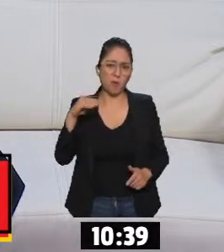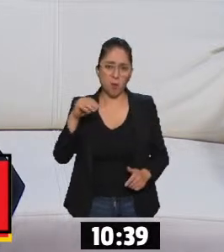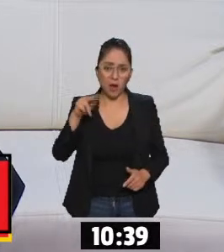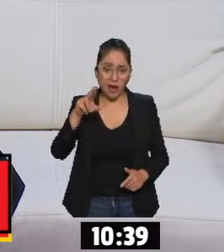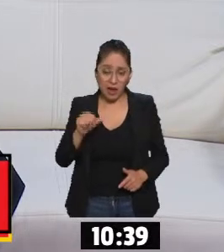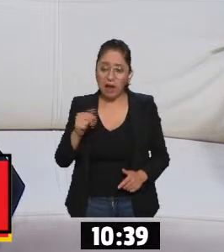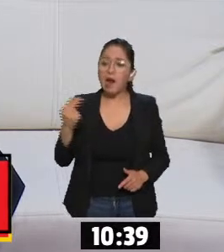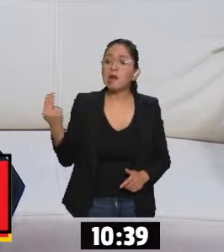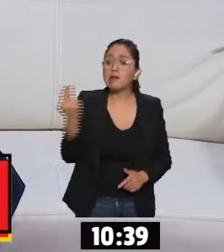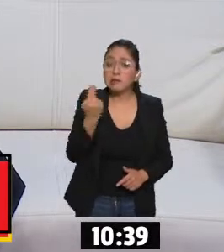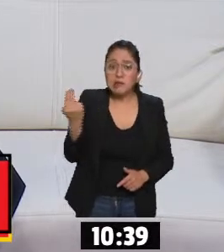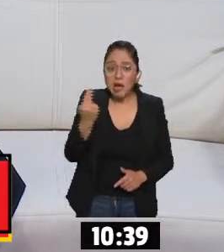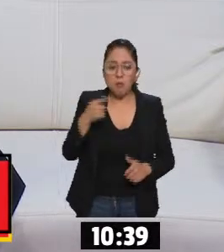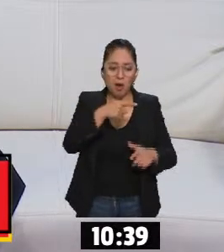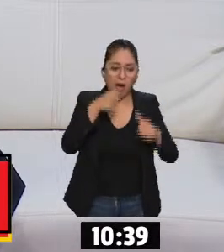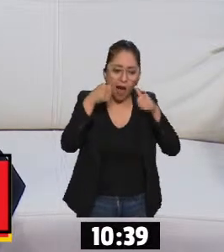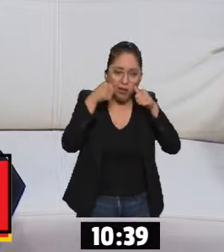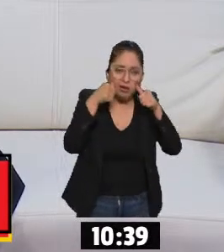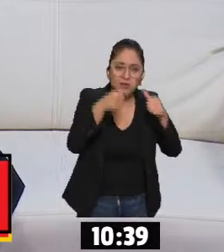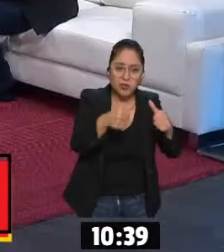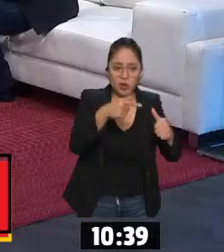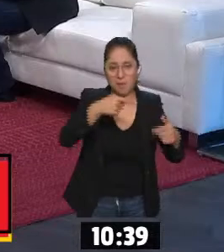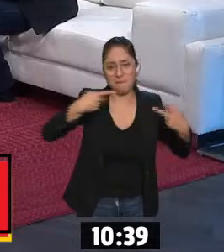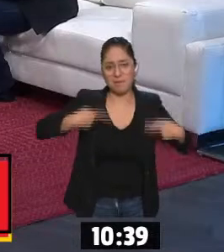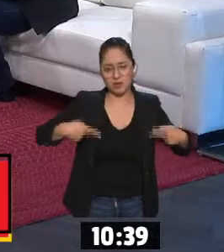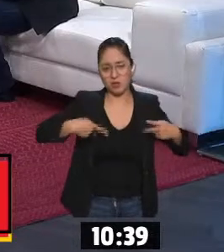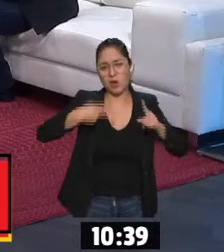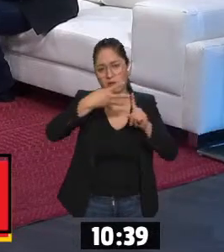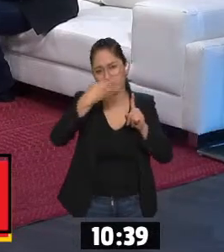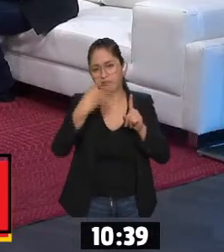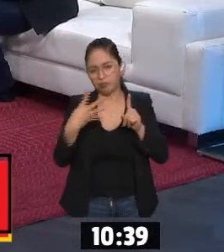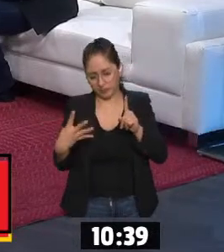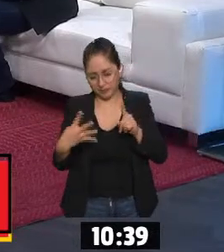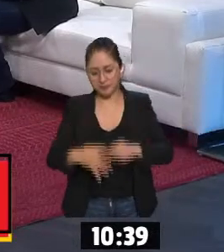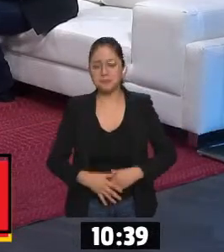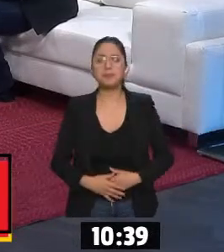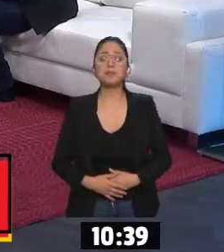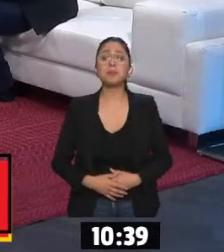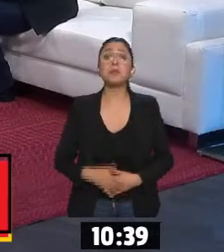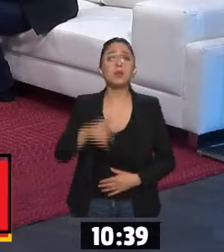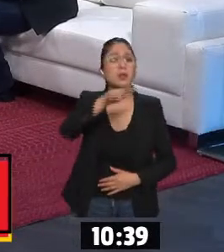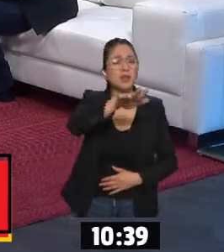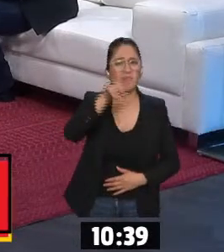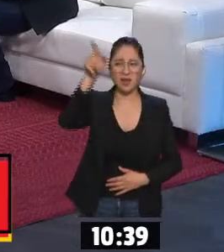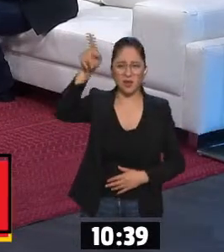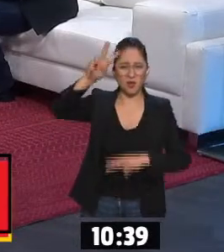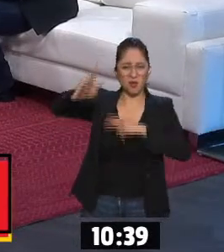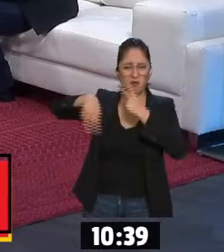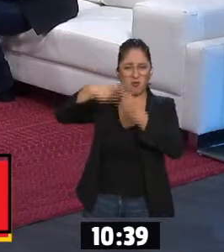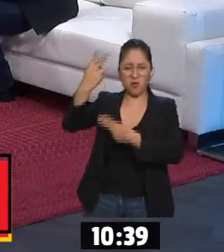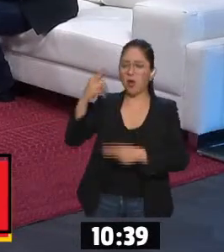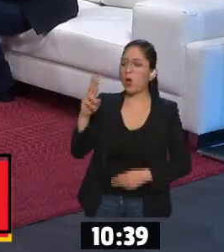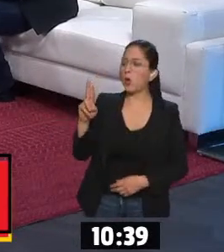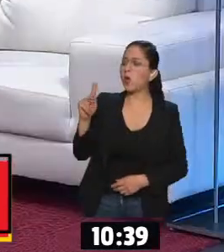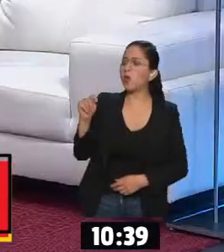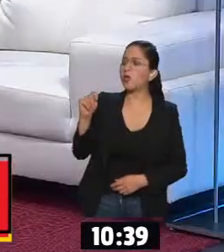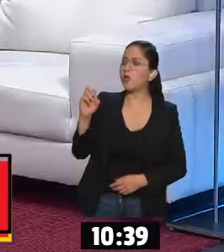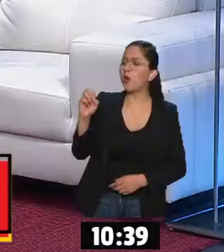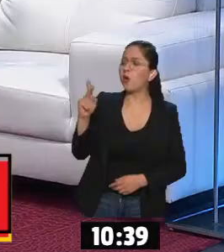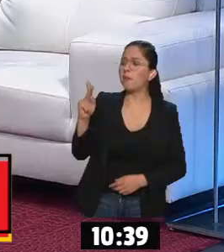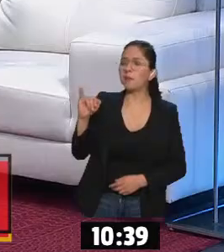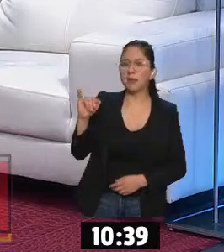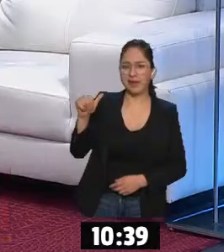diversidad sexual. Fui a las Utopías en Iztapalapa, por ejemplo. Y allí están los colibríes. Diga usted qué son las utopías, señora, porque